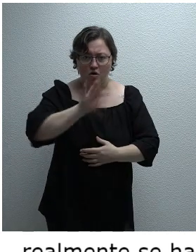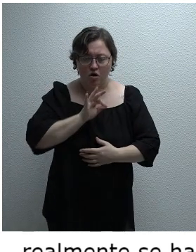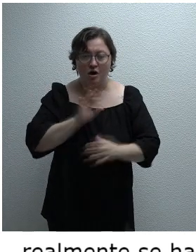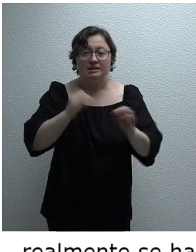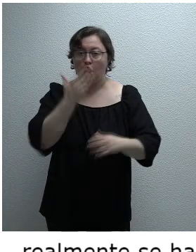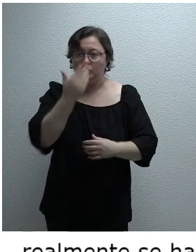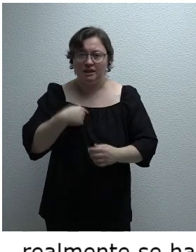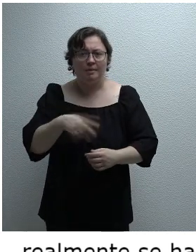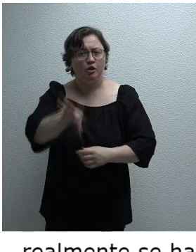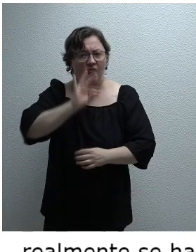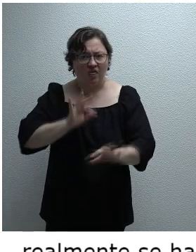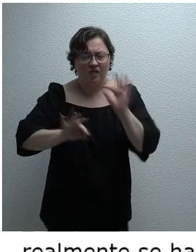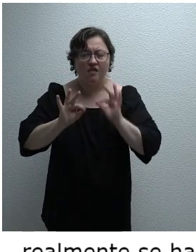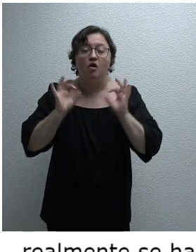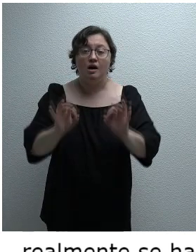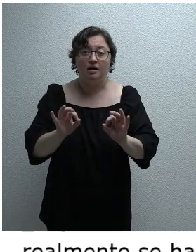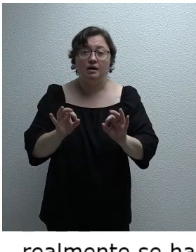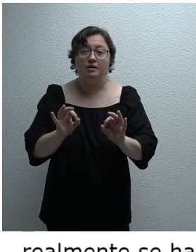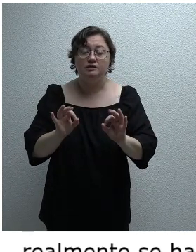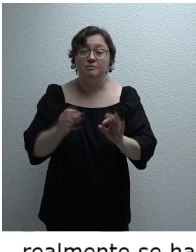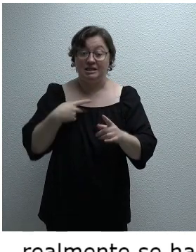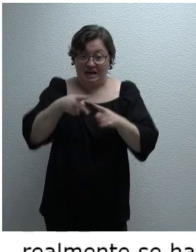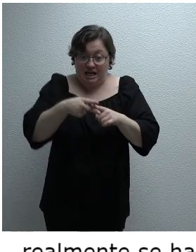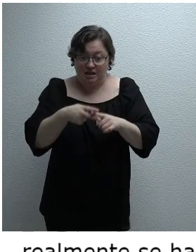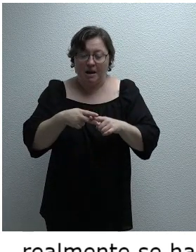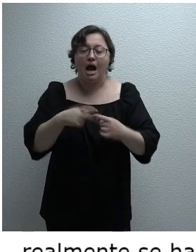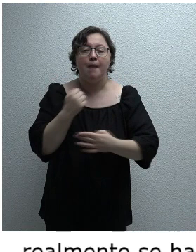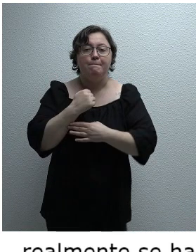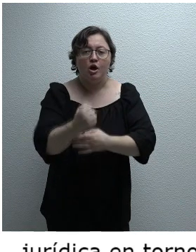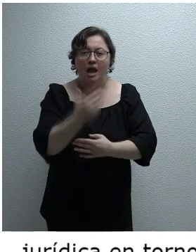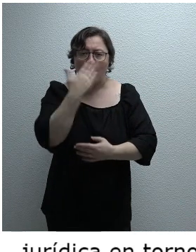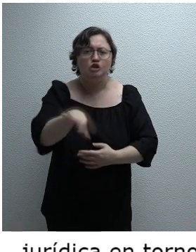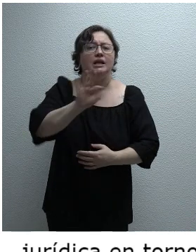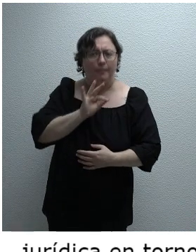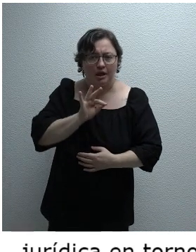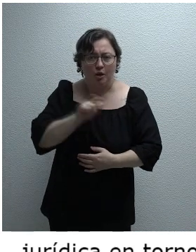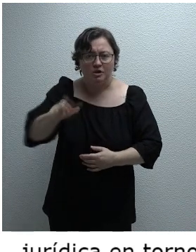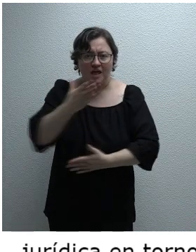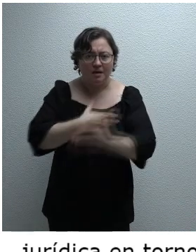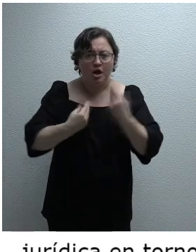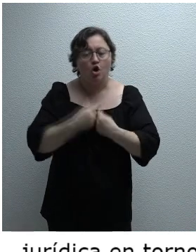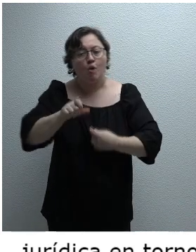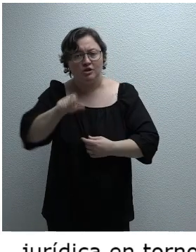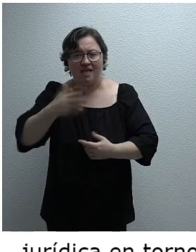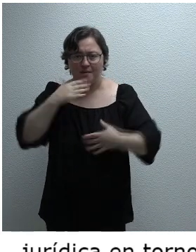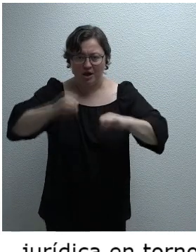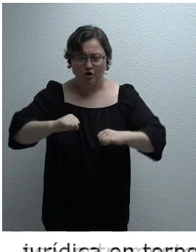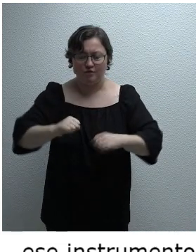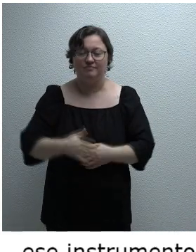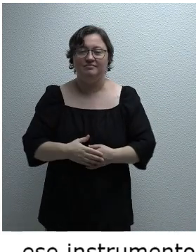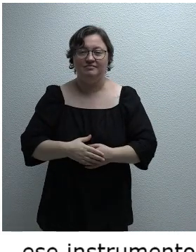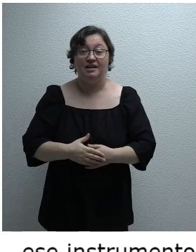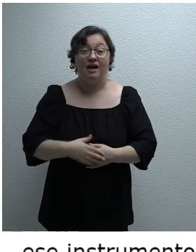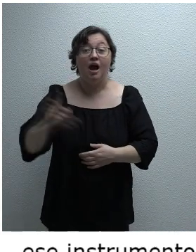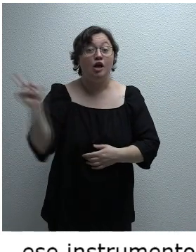al consentimiento, en torno a ese instrumento para apoyar el consentimiento por parte de las personas con discapacidad y personas mayores. Muchas gracias a